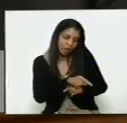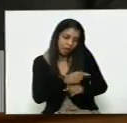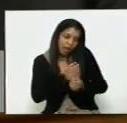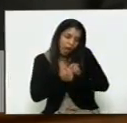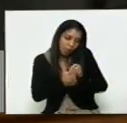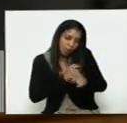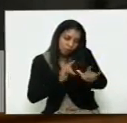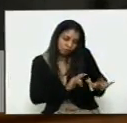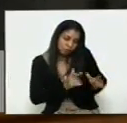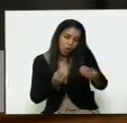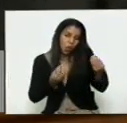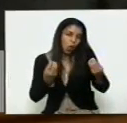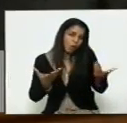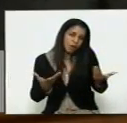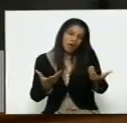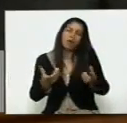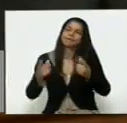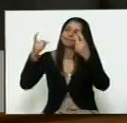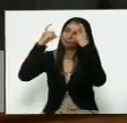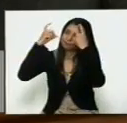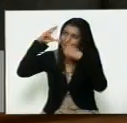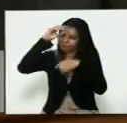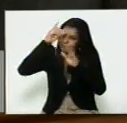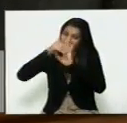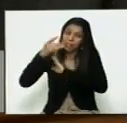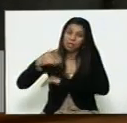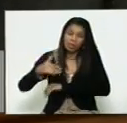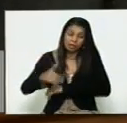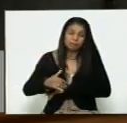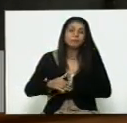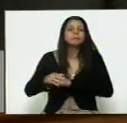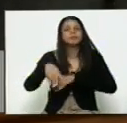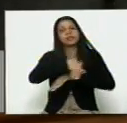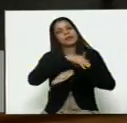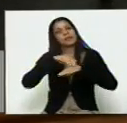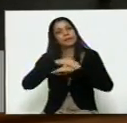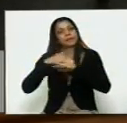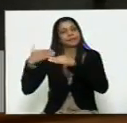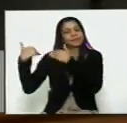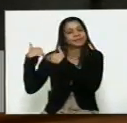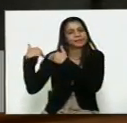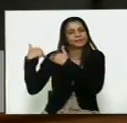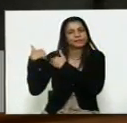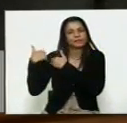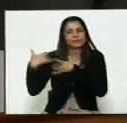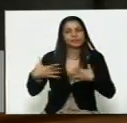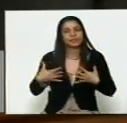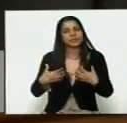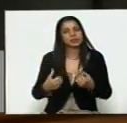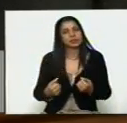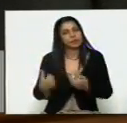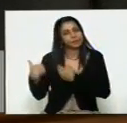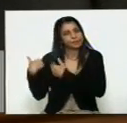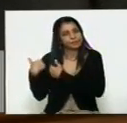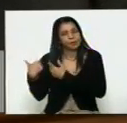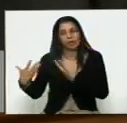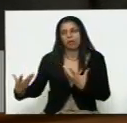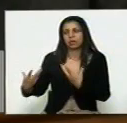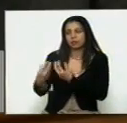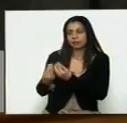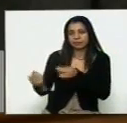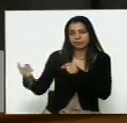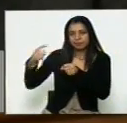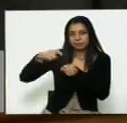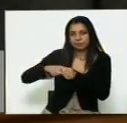amoroso. El Ministerio del Poder Popular, con competencia en materia de salud, conjuntamente con